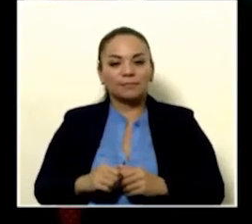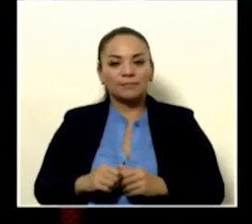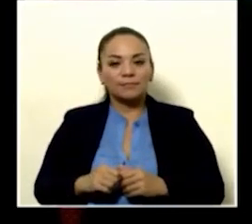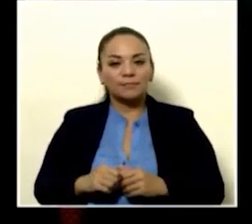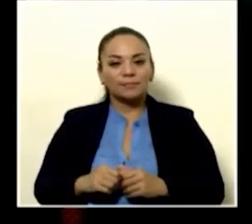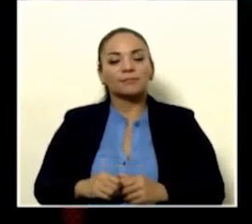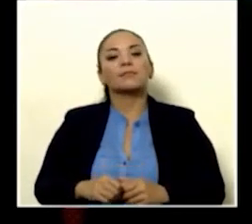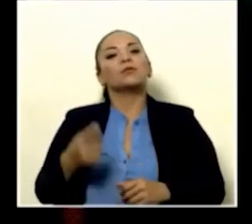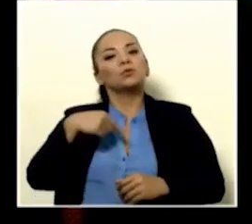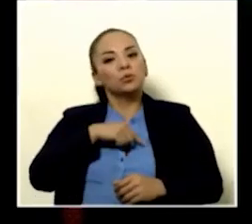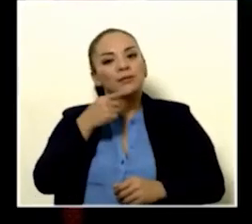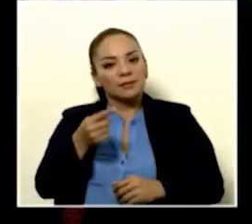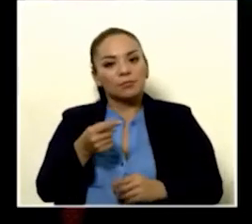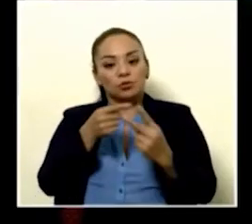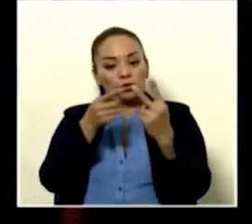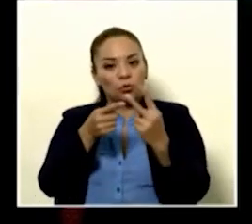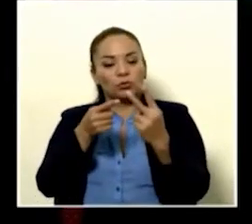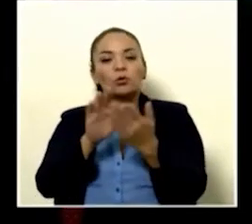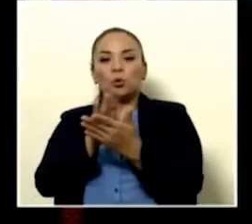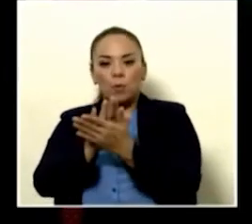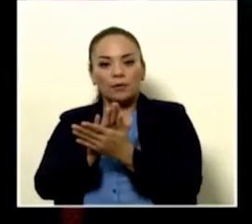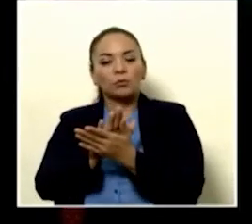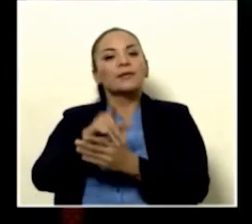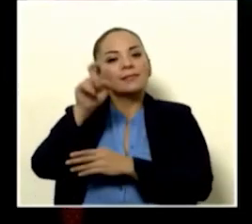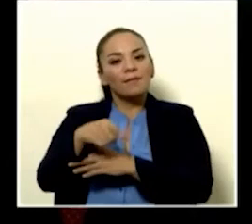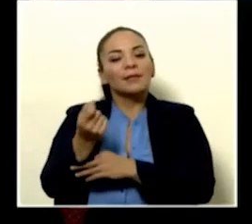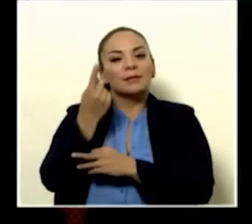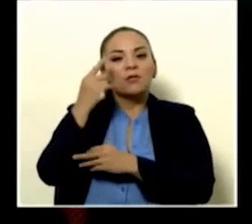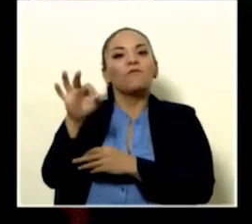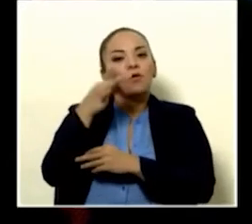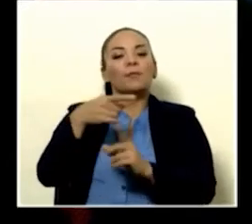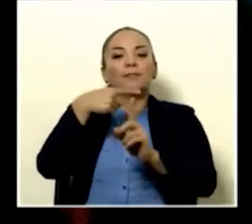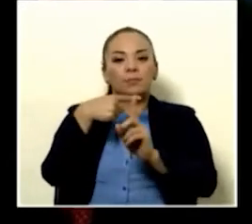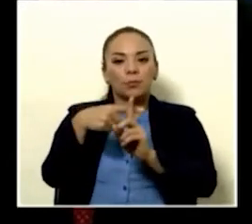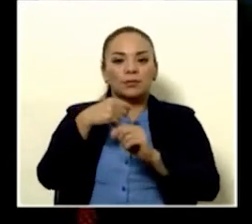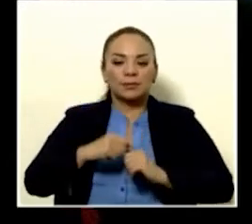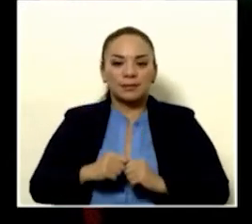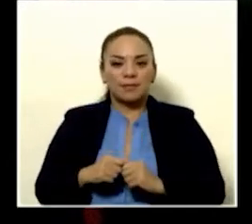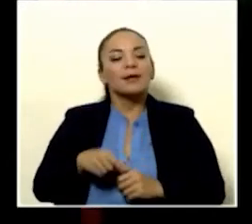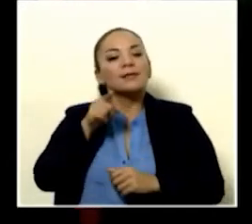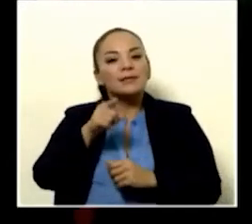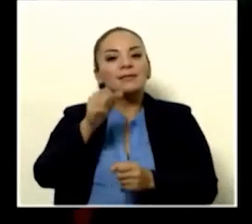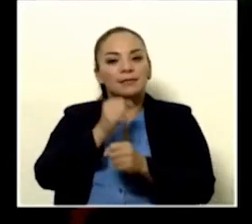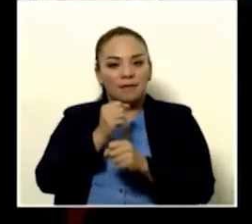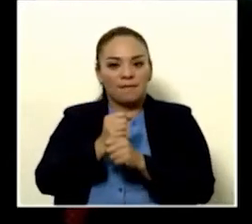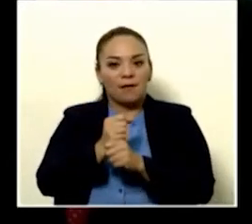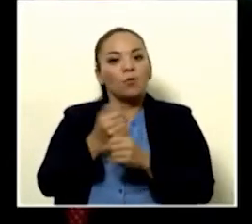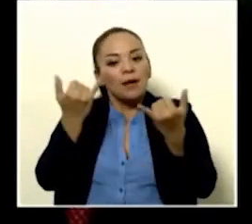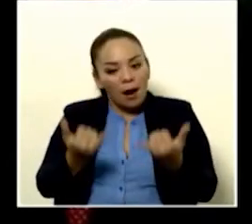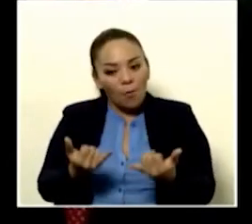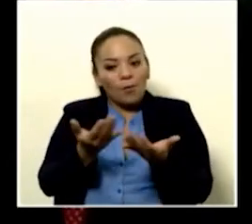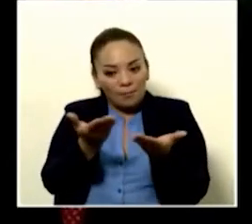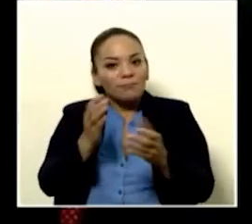como reiteramos que estos dos decretos deben ser interpretados de una forma positiva en esa labor del Estado